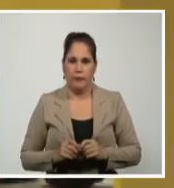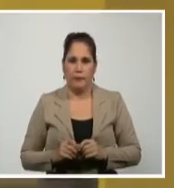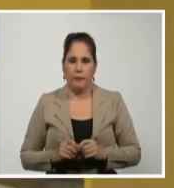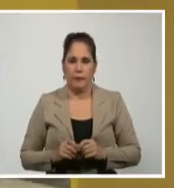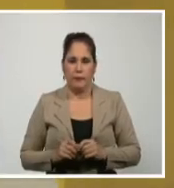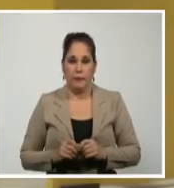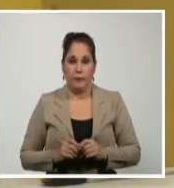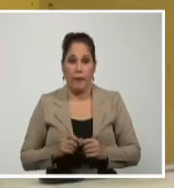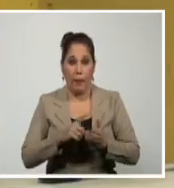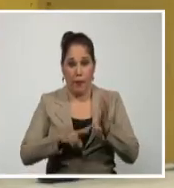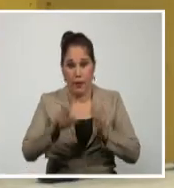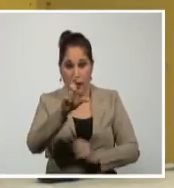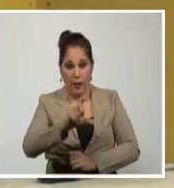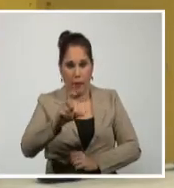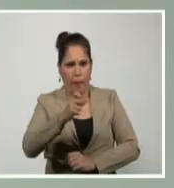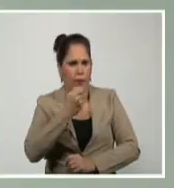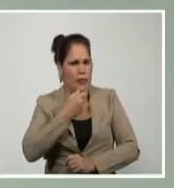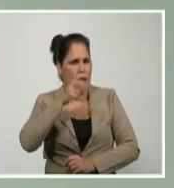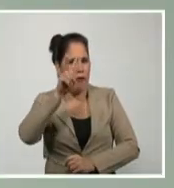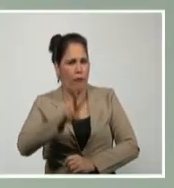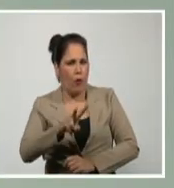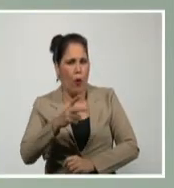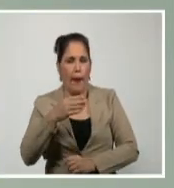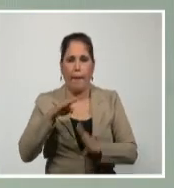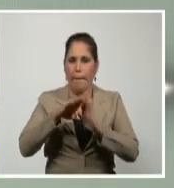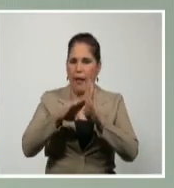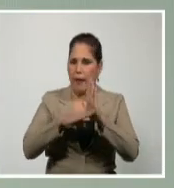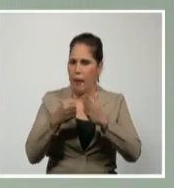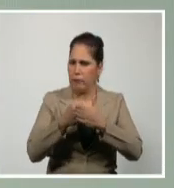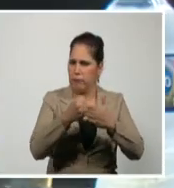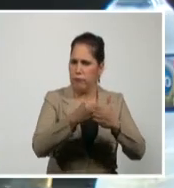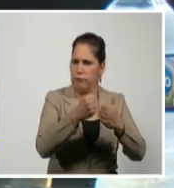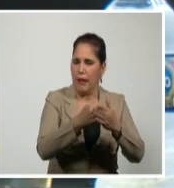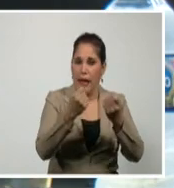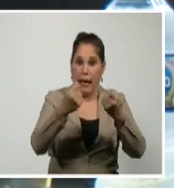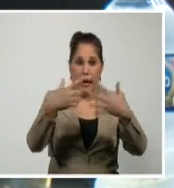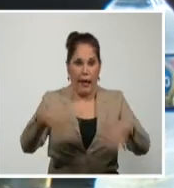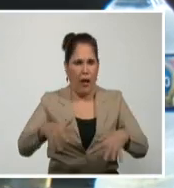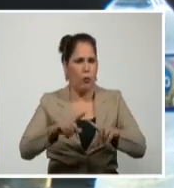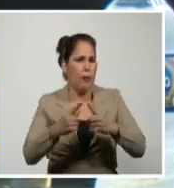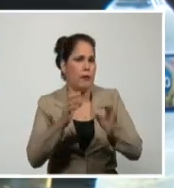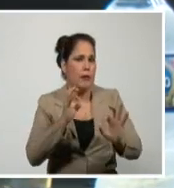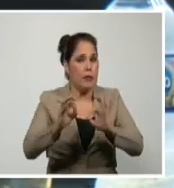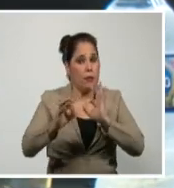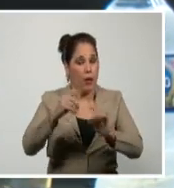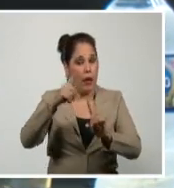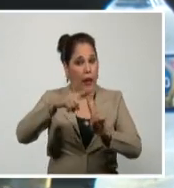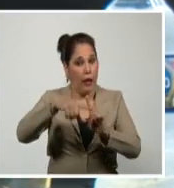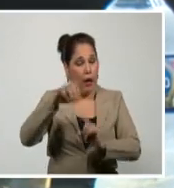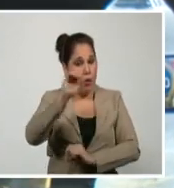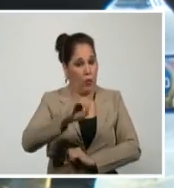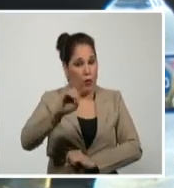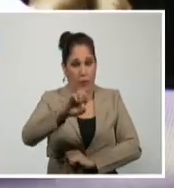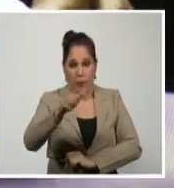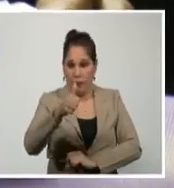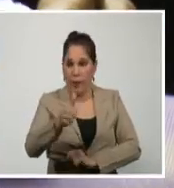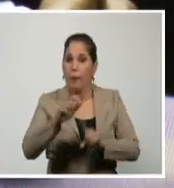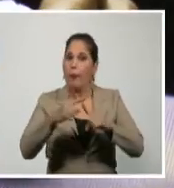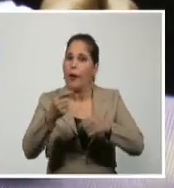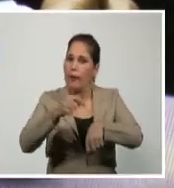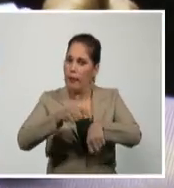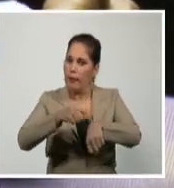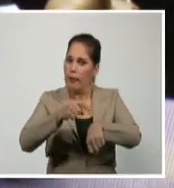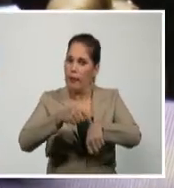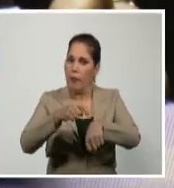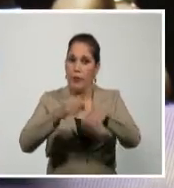En Camagüey se evaluaron las medidas de enfrentamiento a los altos precios para asegurar la tarea de ordenamiento, pues hasta el momento